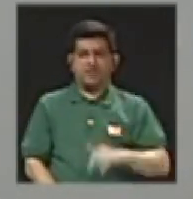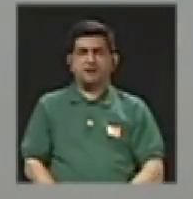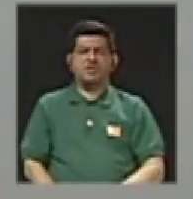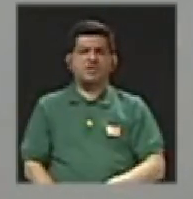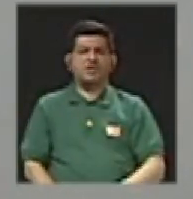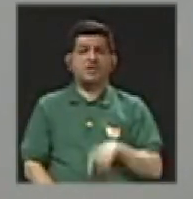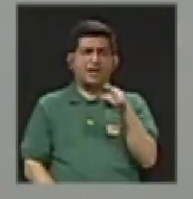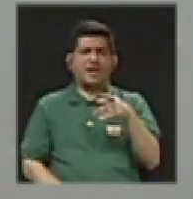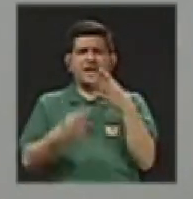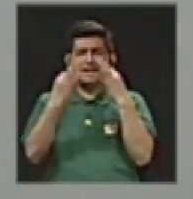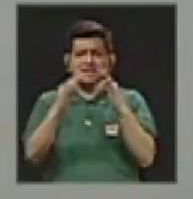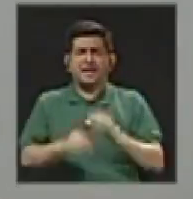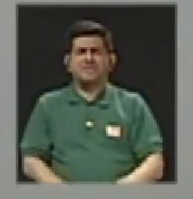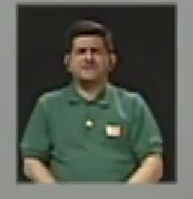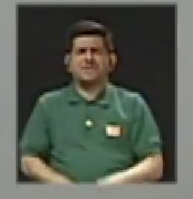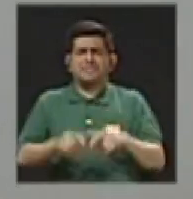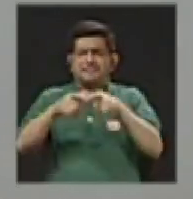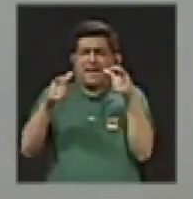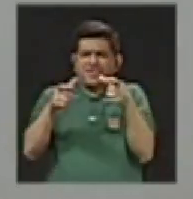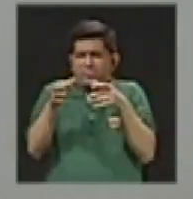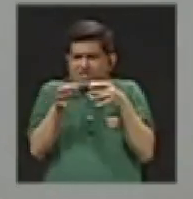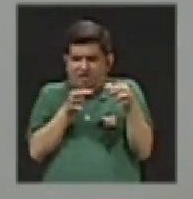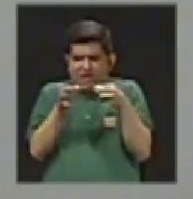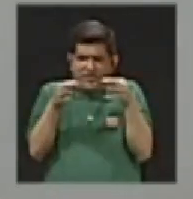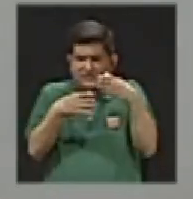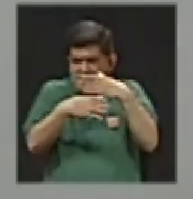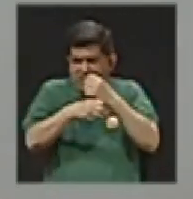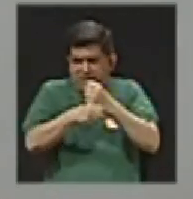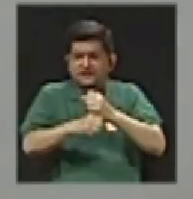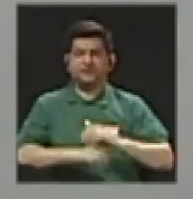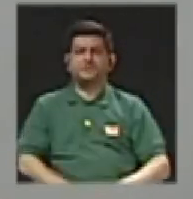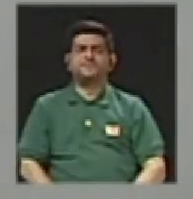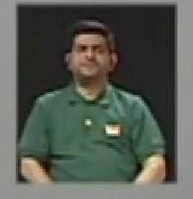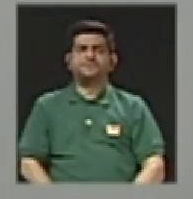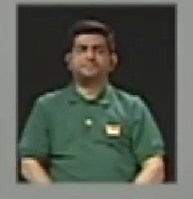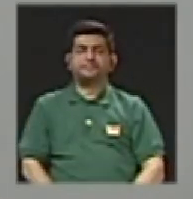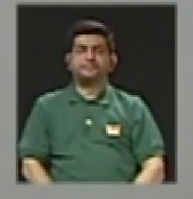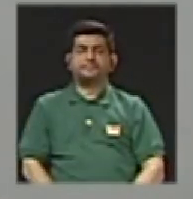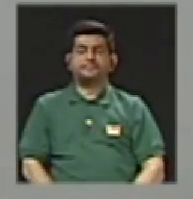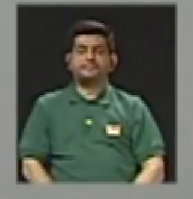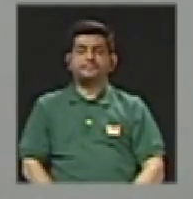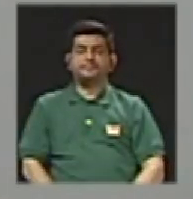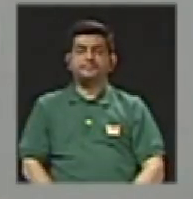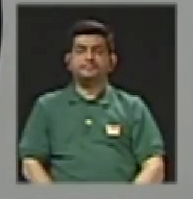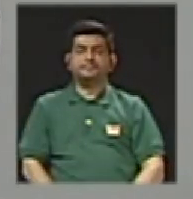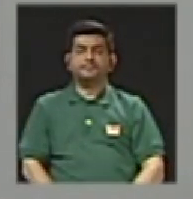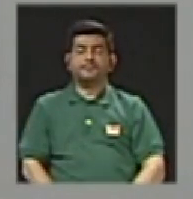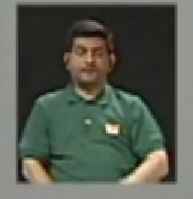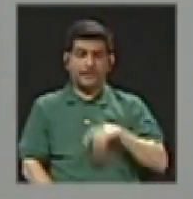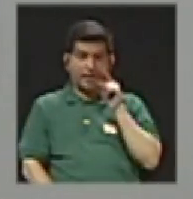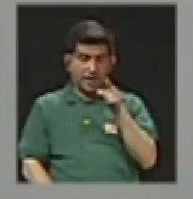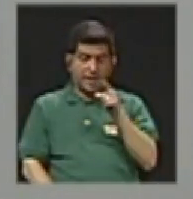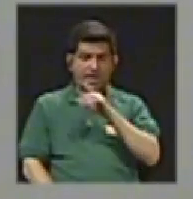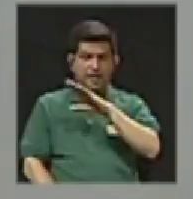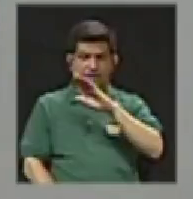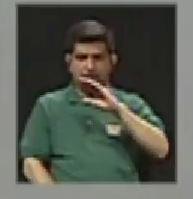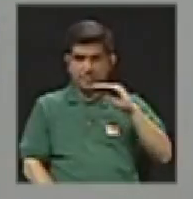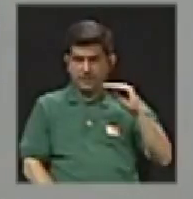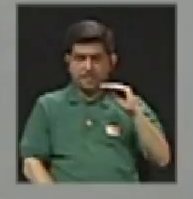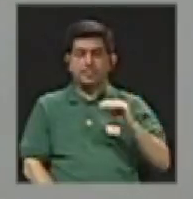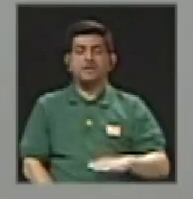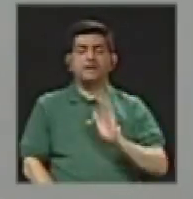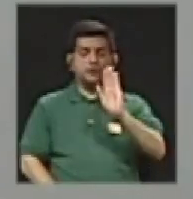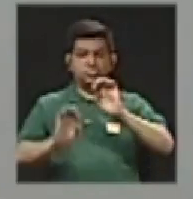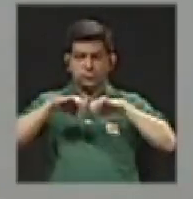nos haga la mayor parte de la explicación, porque él y su equipo en el